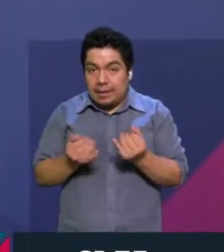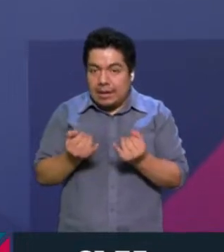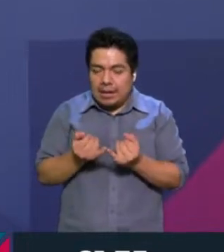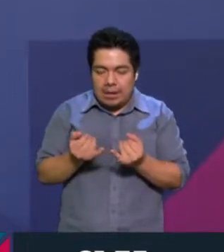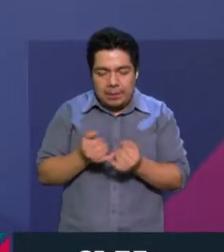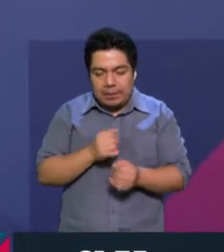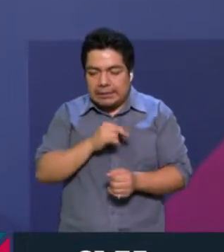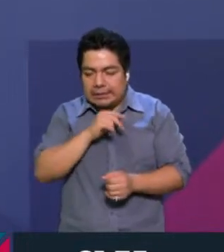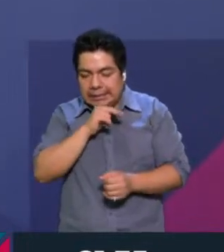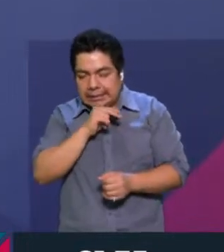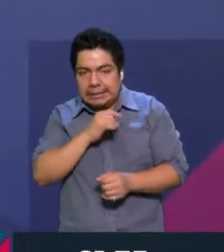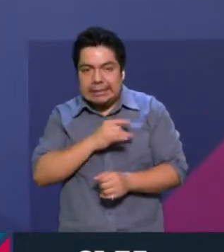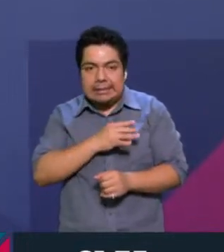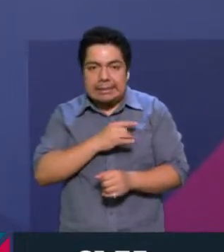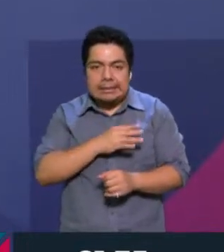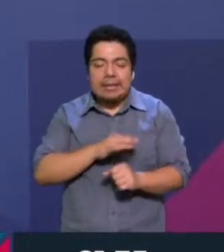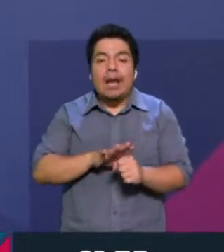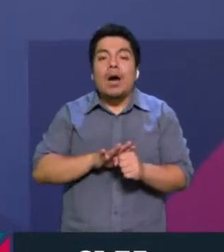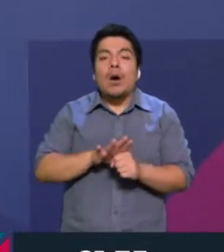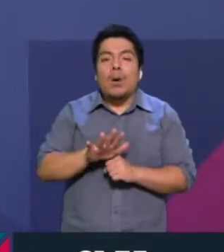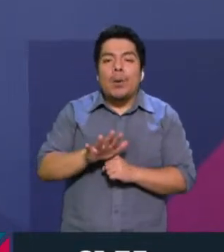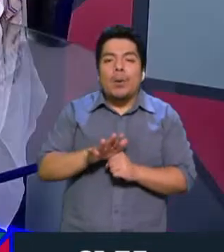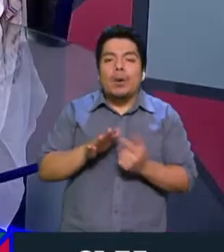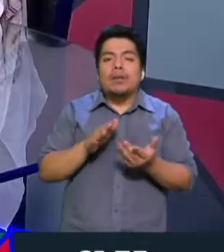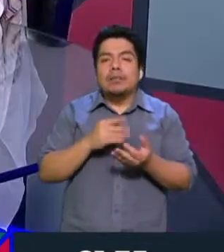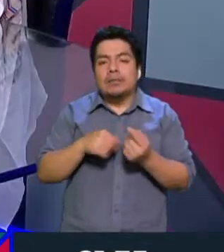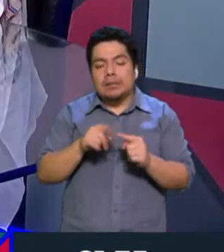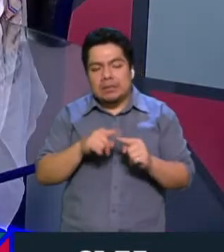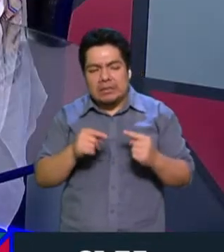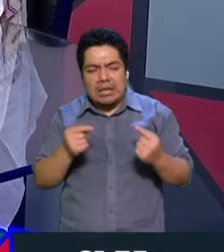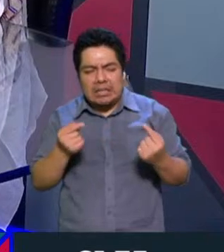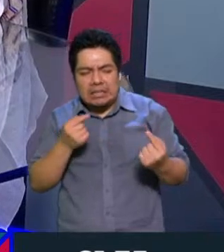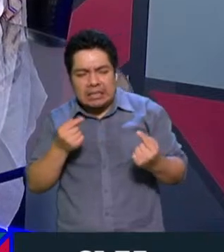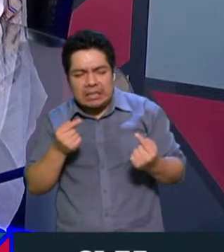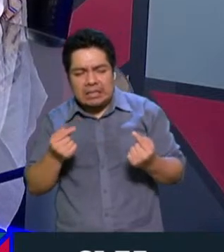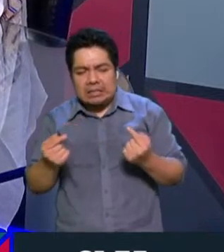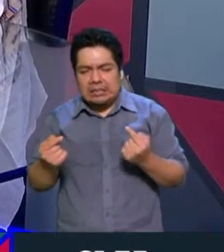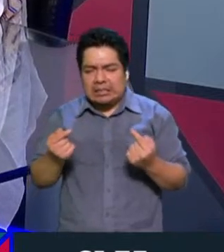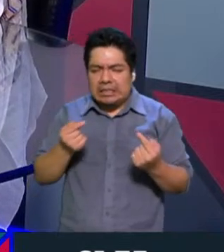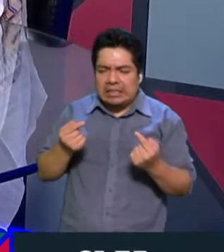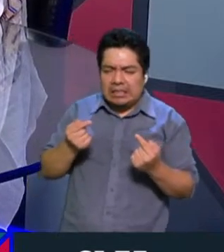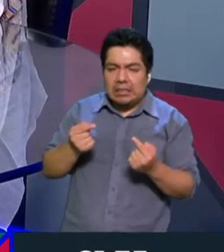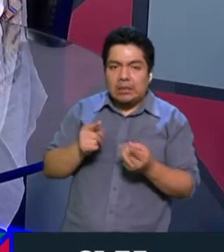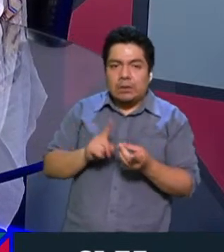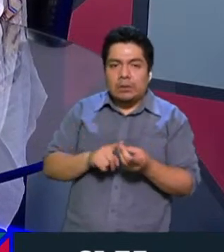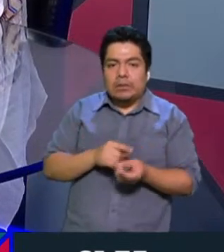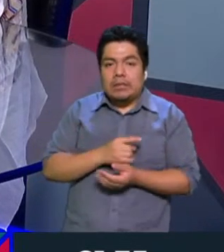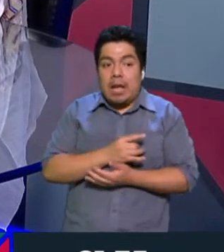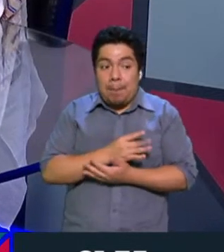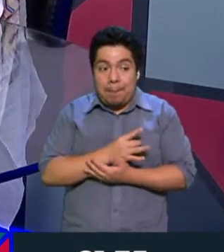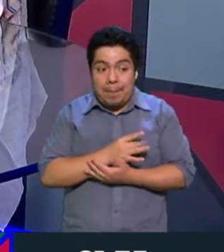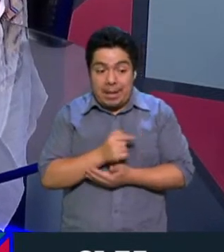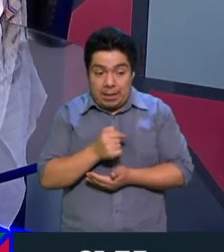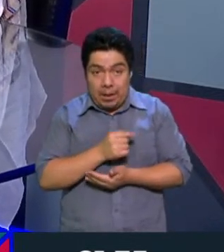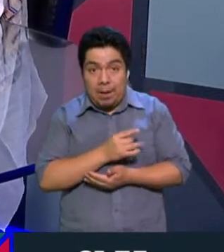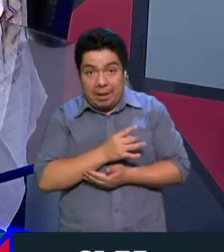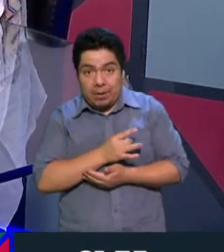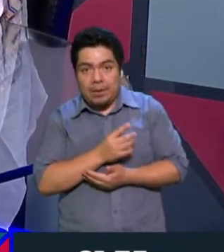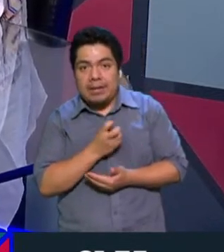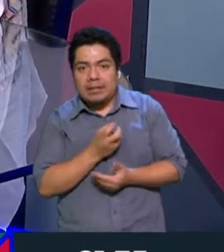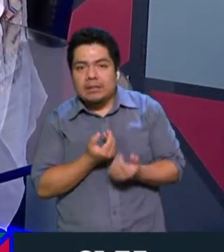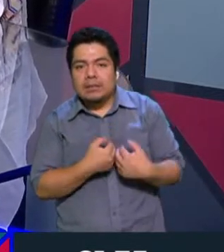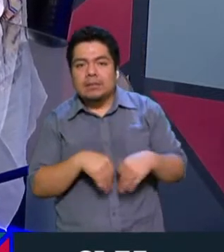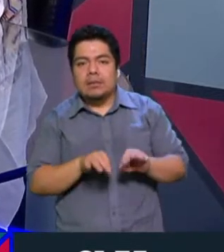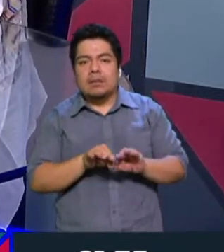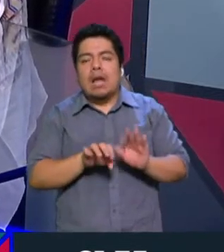mucho, que tienen que ver con generar climas y discurso en donde el miedo es un factor que socialmente es